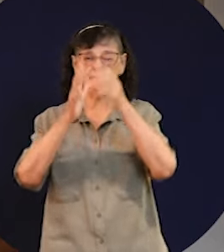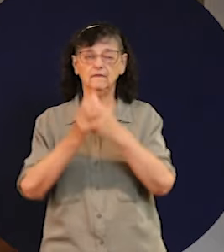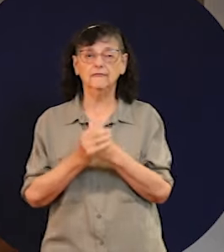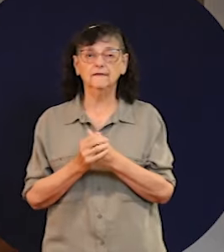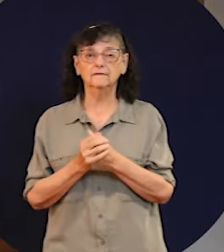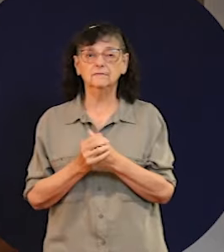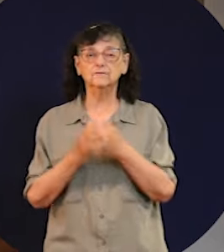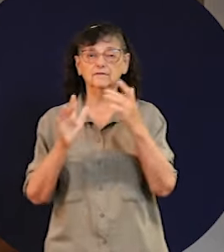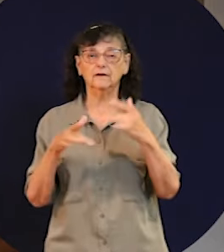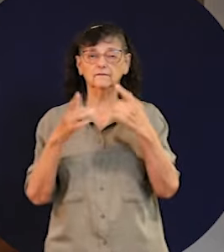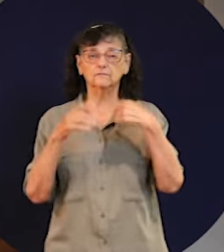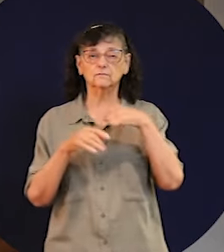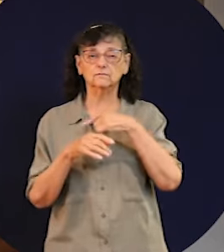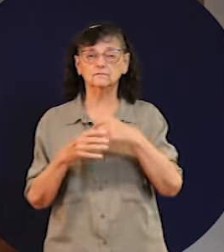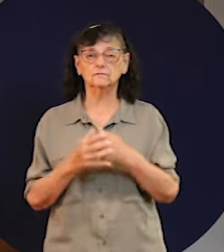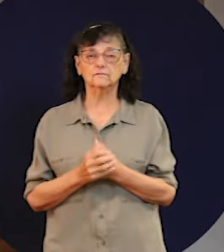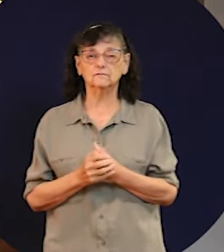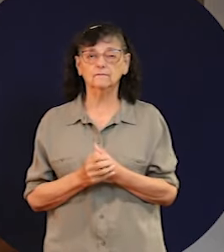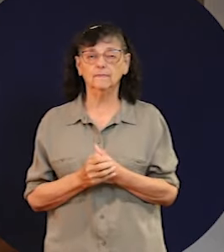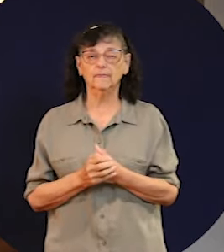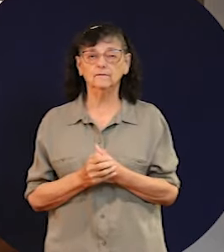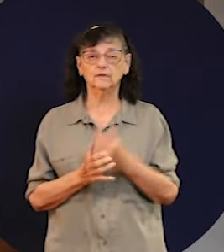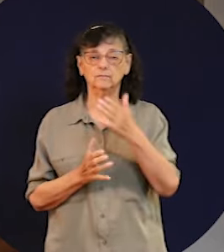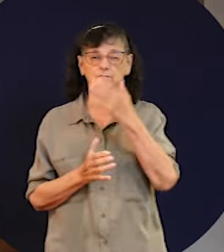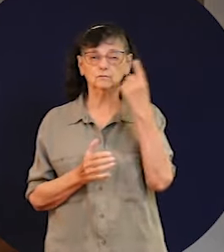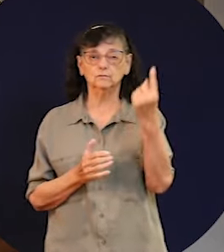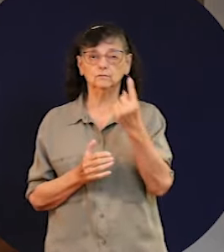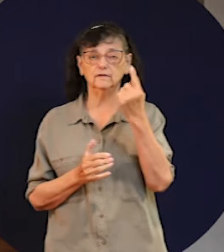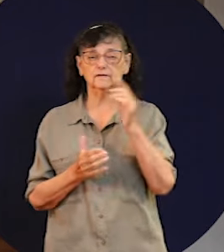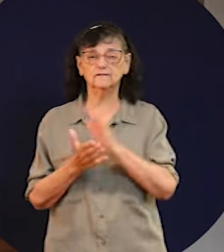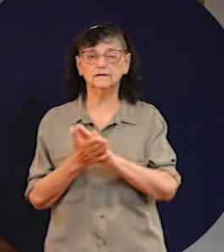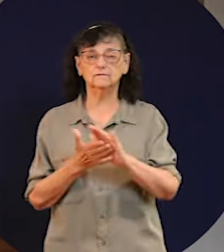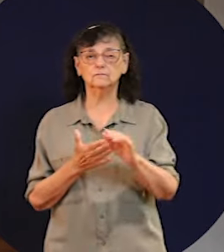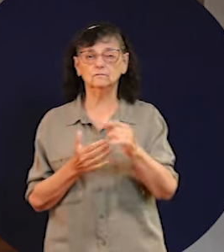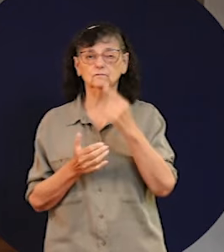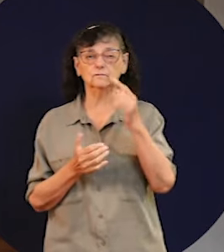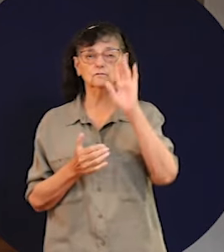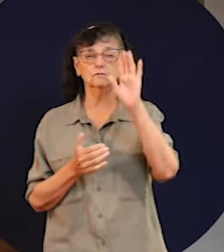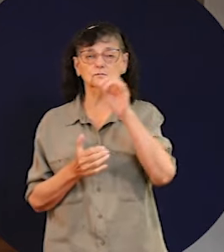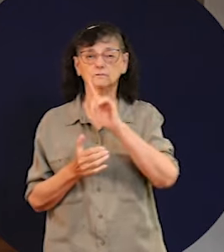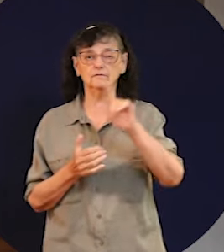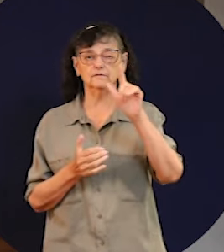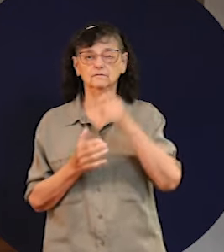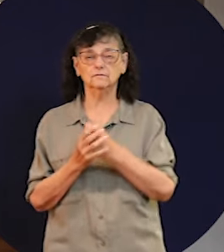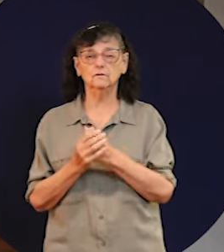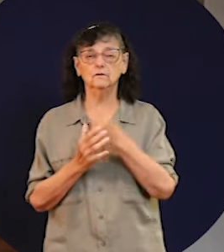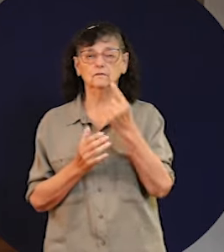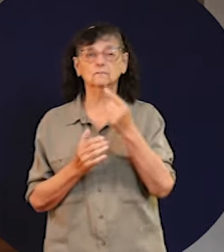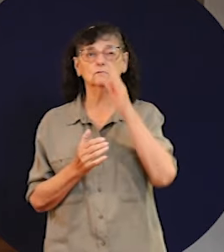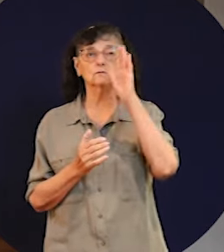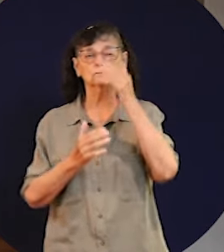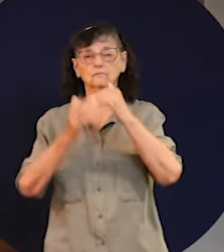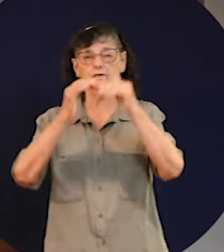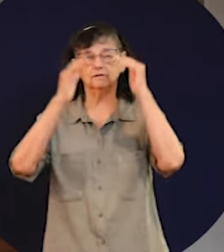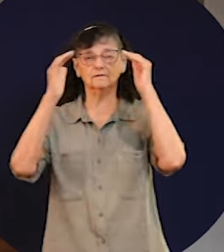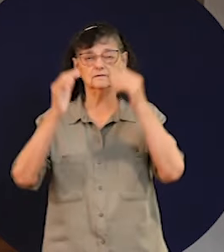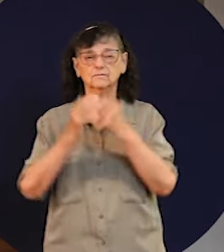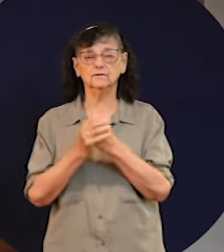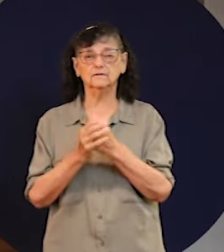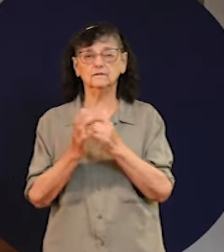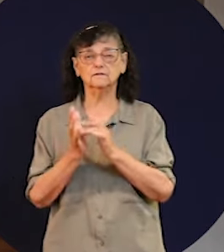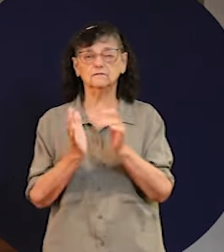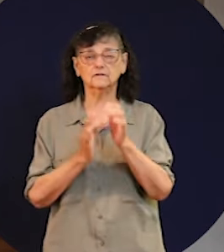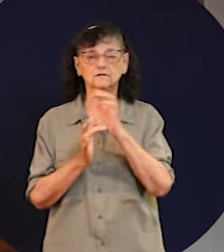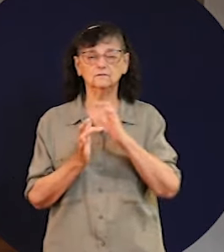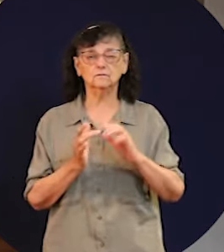Padre, ten piedad de nosotros. Porque solo tú eres santo, solo tú, Señor, solo tú,